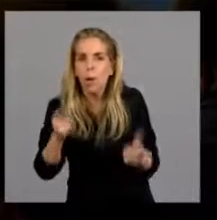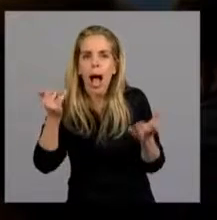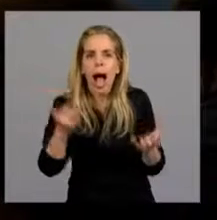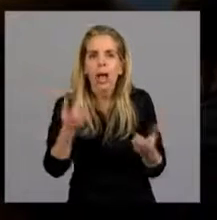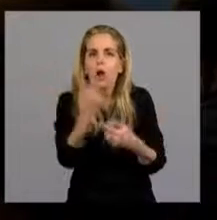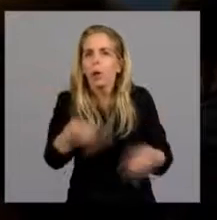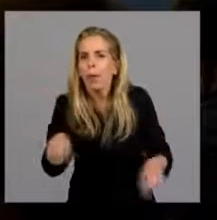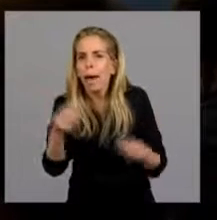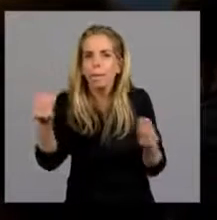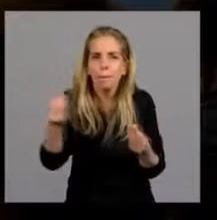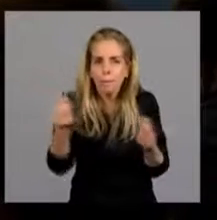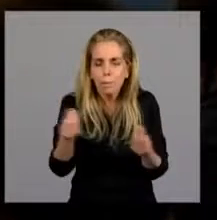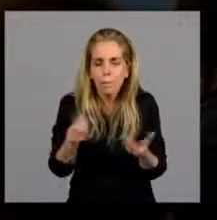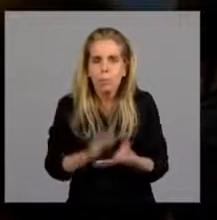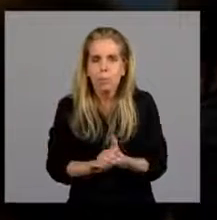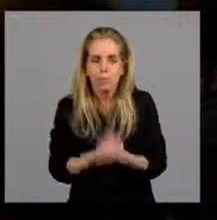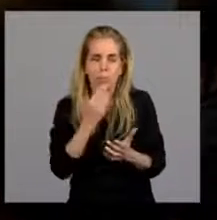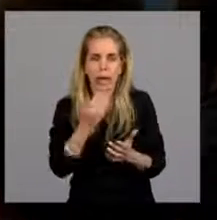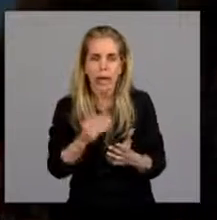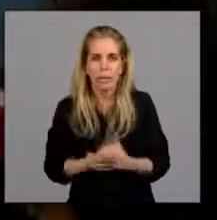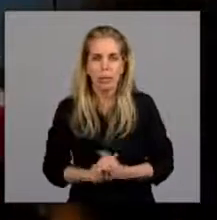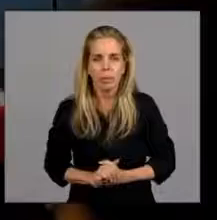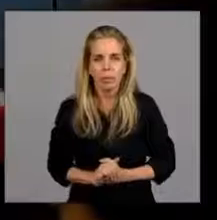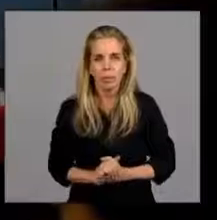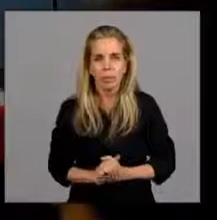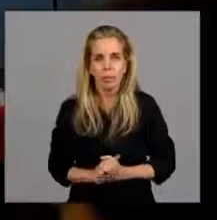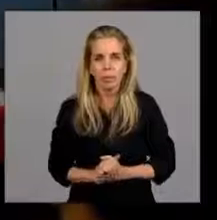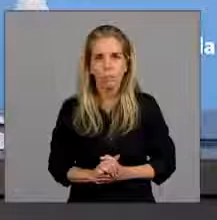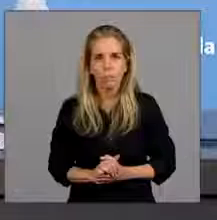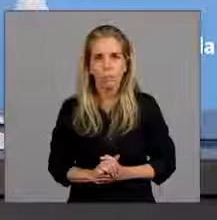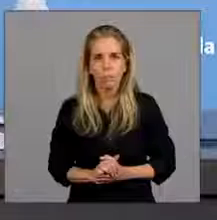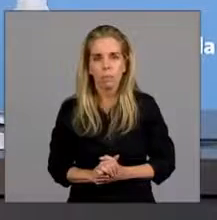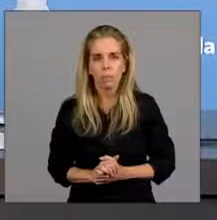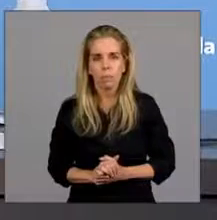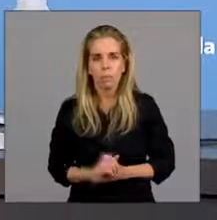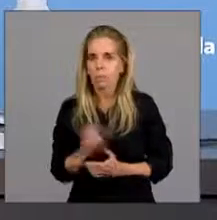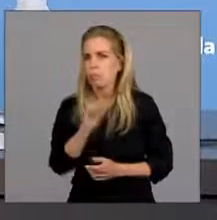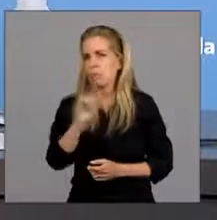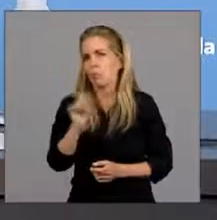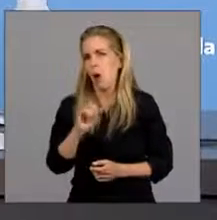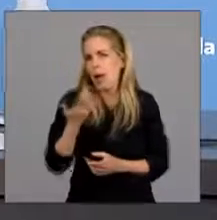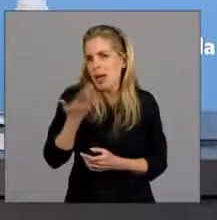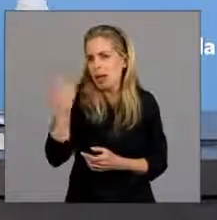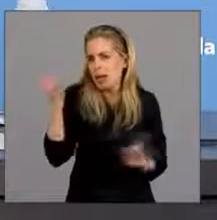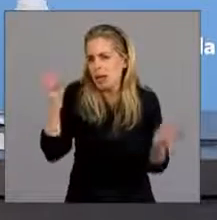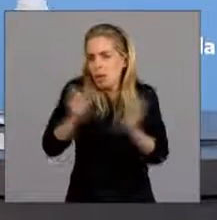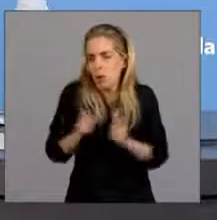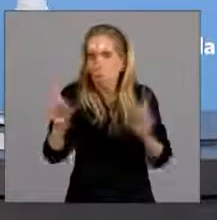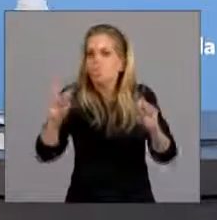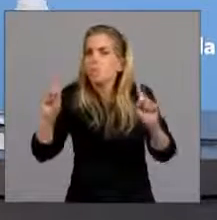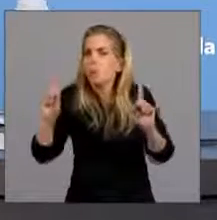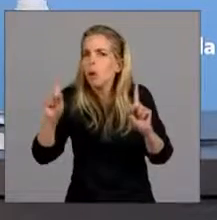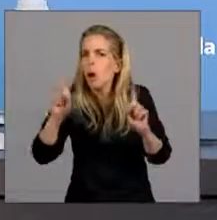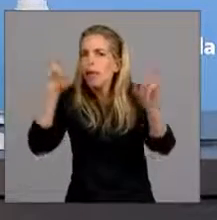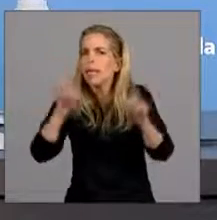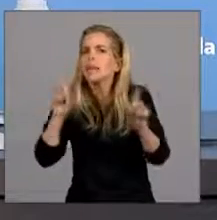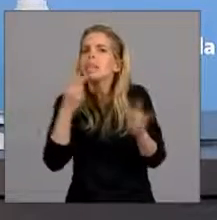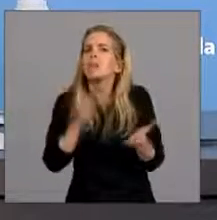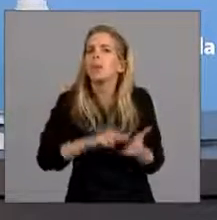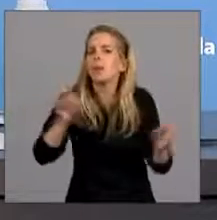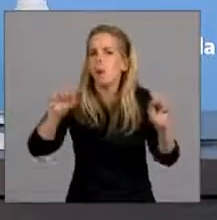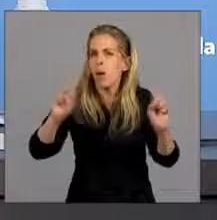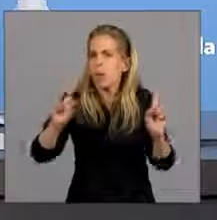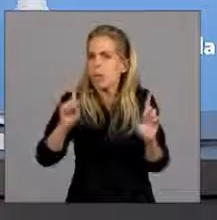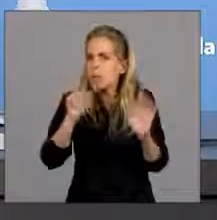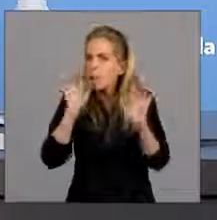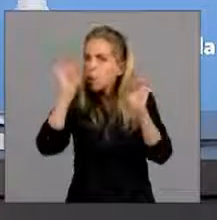de cuestionamiento sobre el mismo. Muchas gracias. No hablamos de eso, que no es un impuesto tampoco, hasta donde sé, es un aporte por